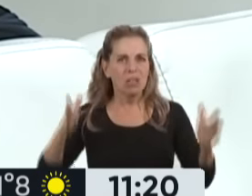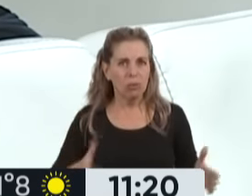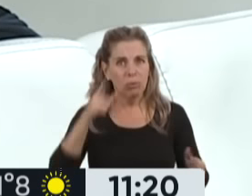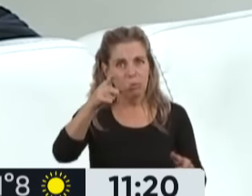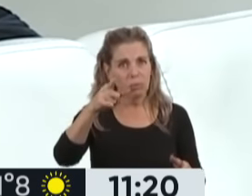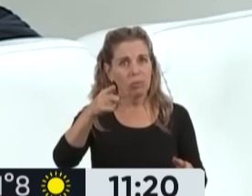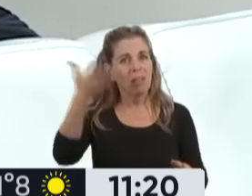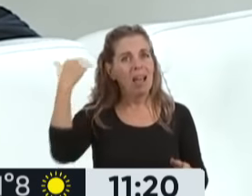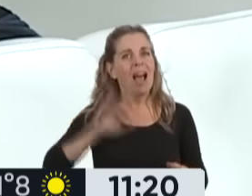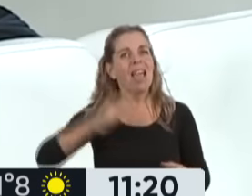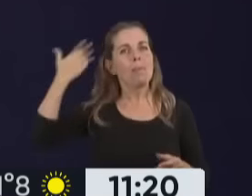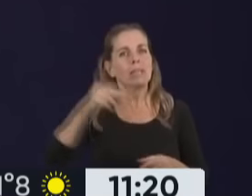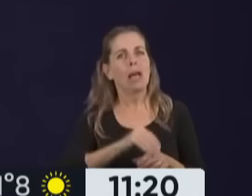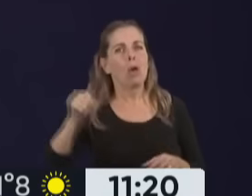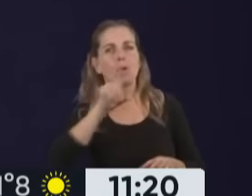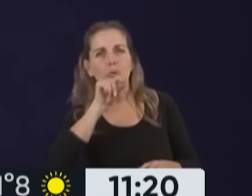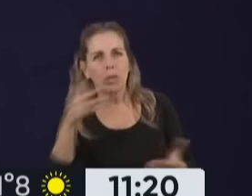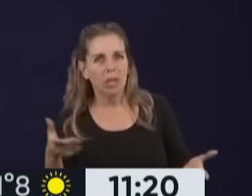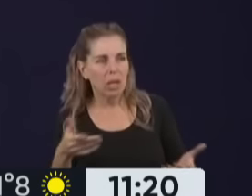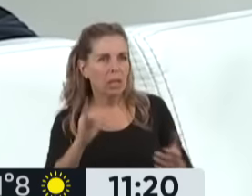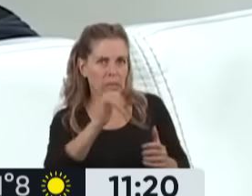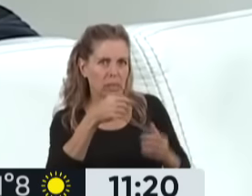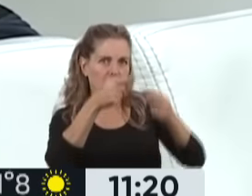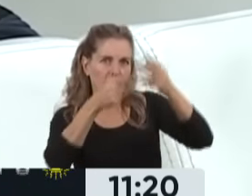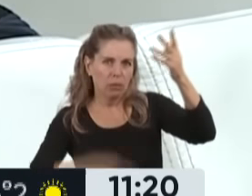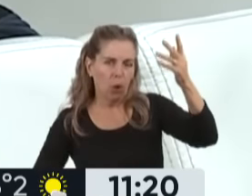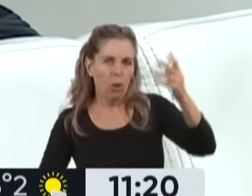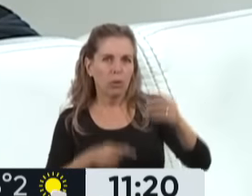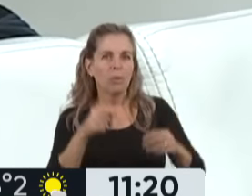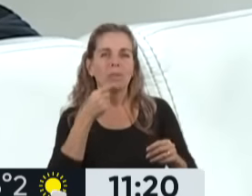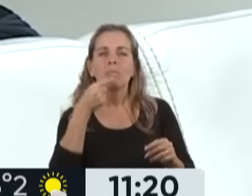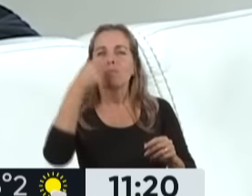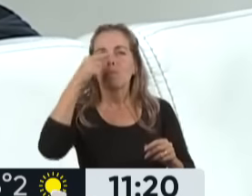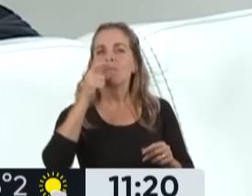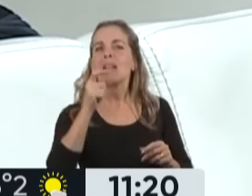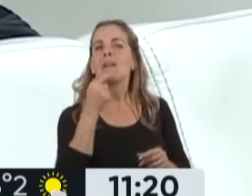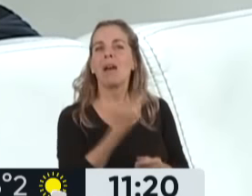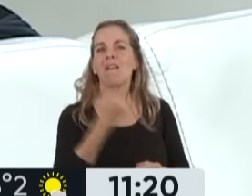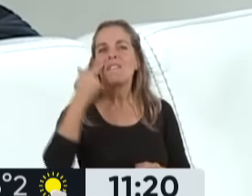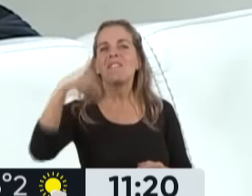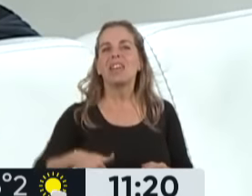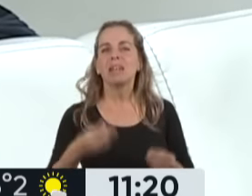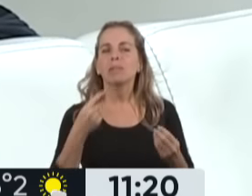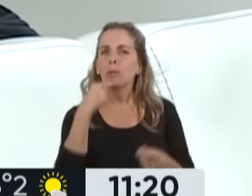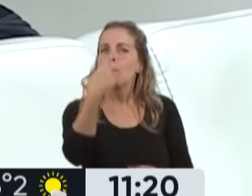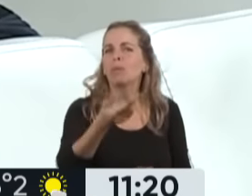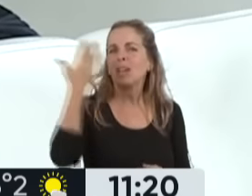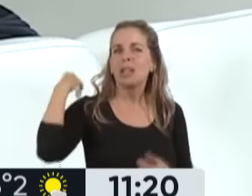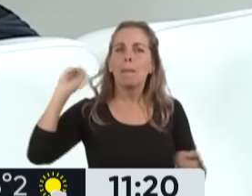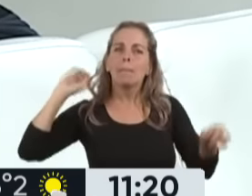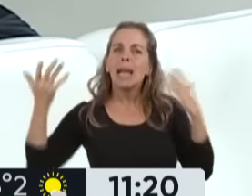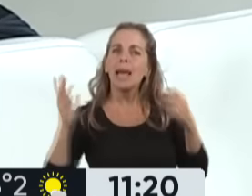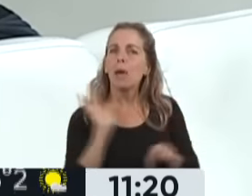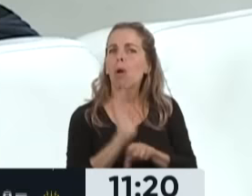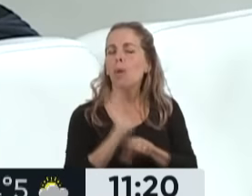quería consultar... El fin está en todos los tuits, ¿no? El fin está en todos los tuits. Te quería consultar por qué el presidente festejó ayer la inflación como